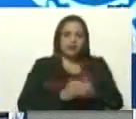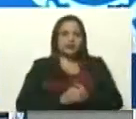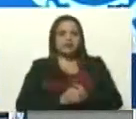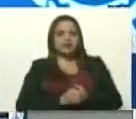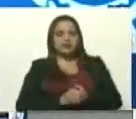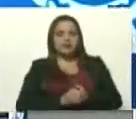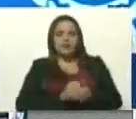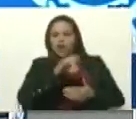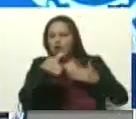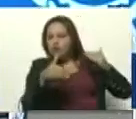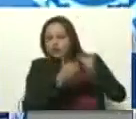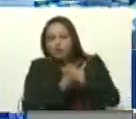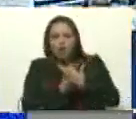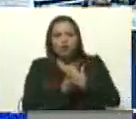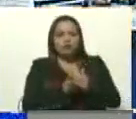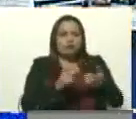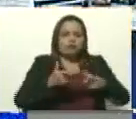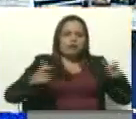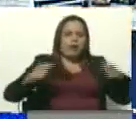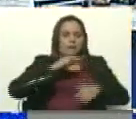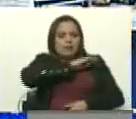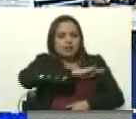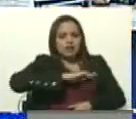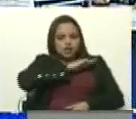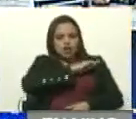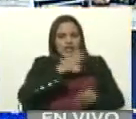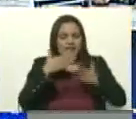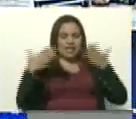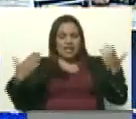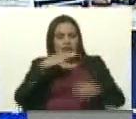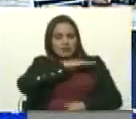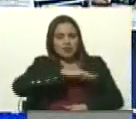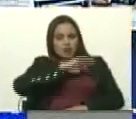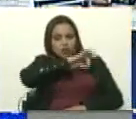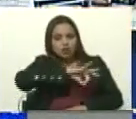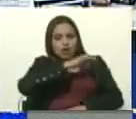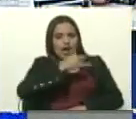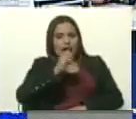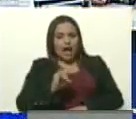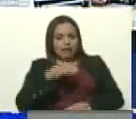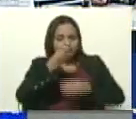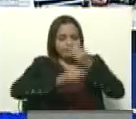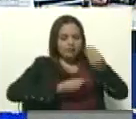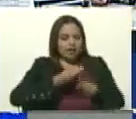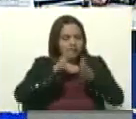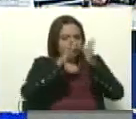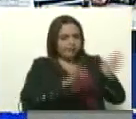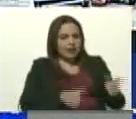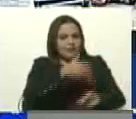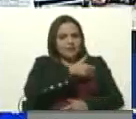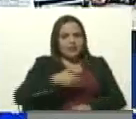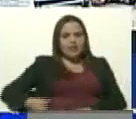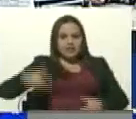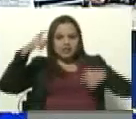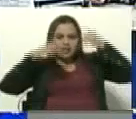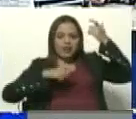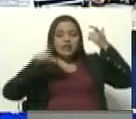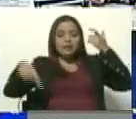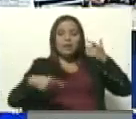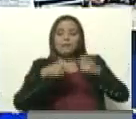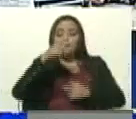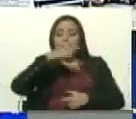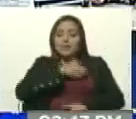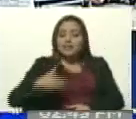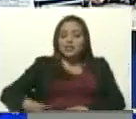acceso a toda la amplia gama de misiones y grandes misiones sociales que había instaurado el comandante Hugo Chávez y que el presidente Nicolás